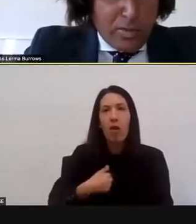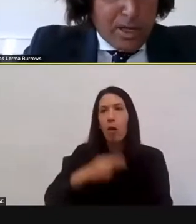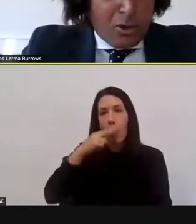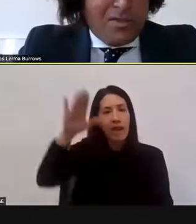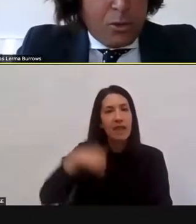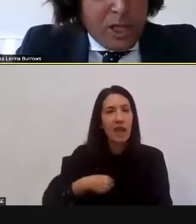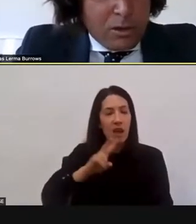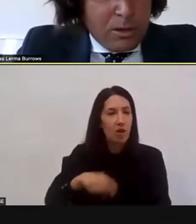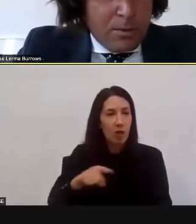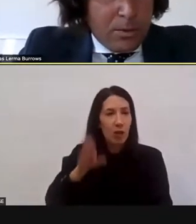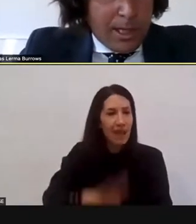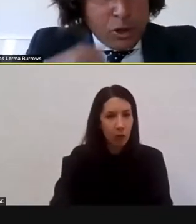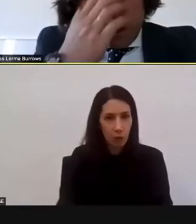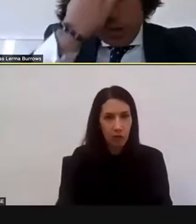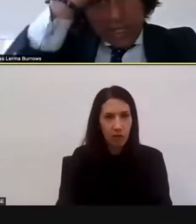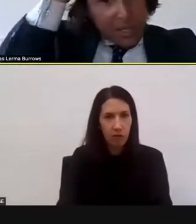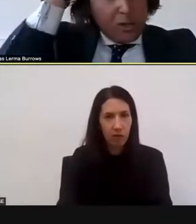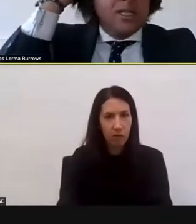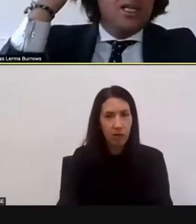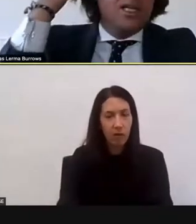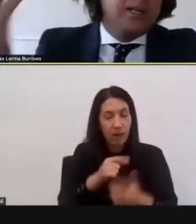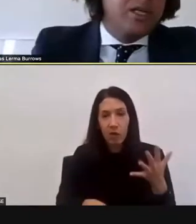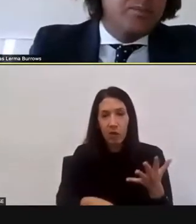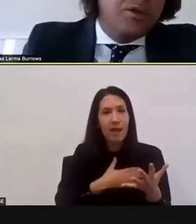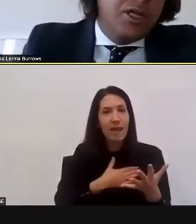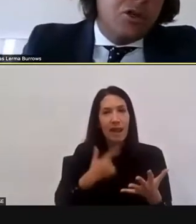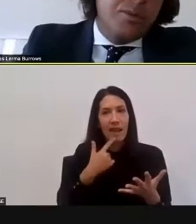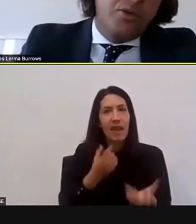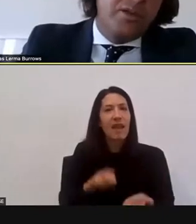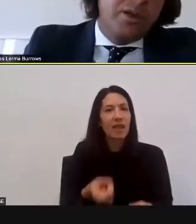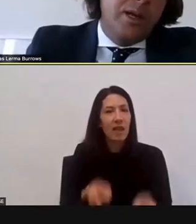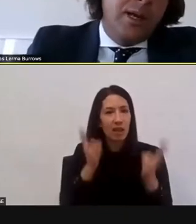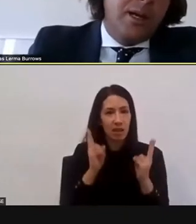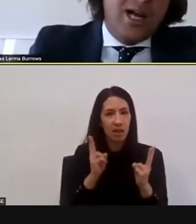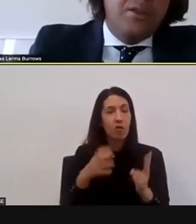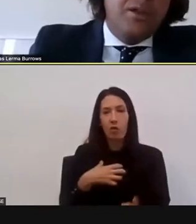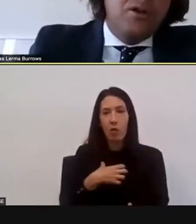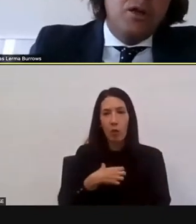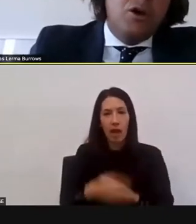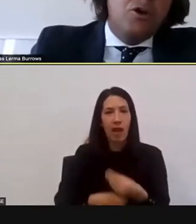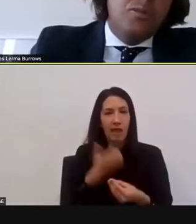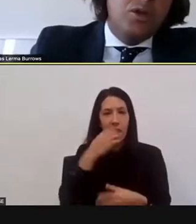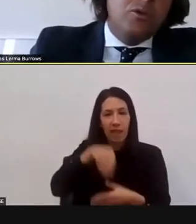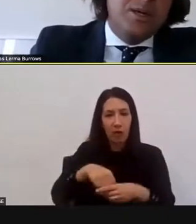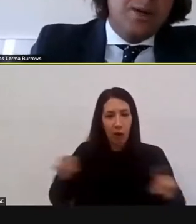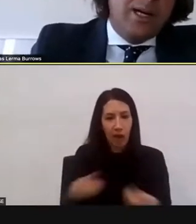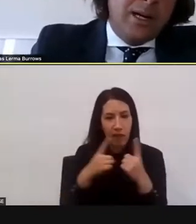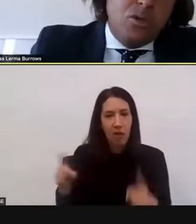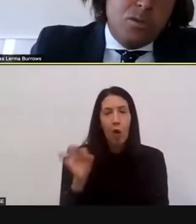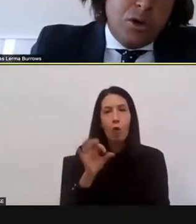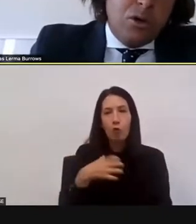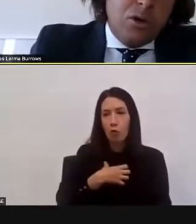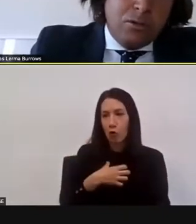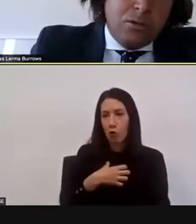es mi deporte favorito. Eso no son expresiones de libertad de expresión y no se puede hacer en una canción o no lo podemos enmarcar en